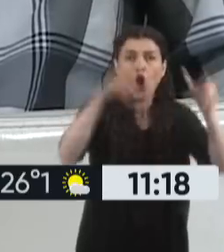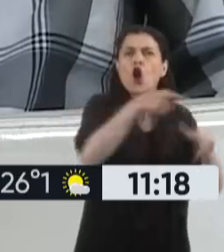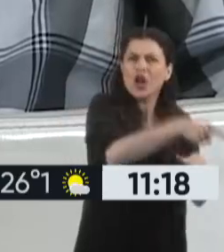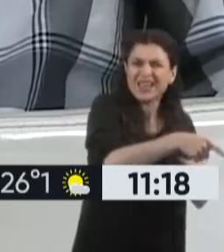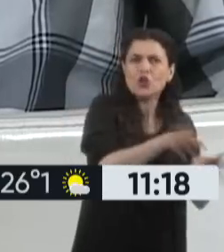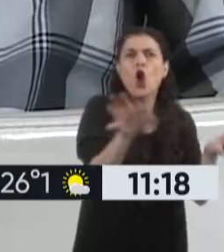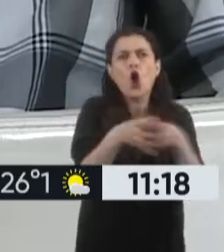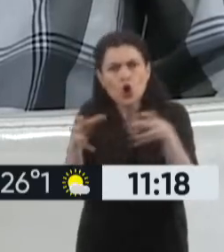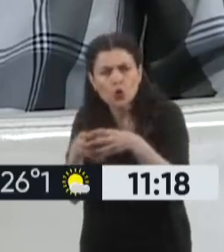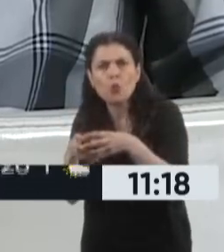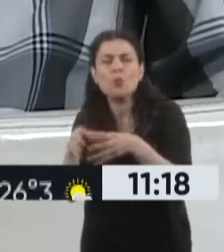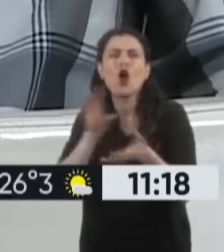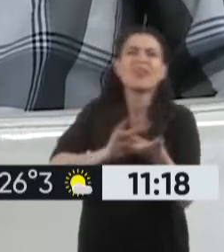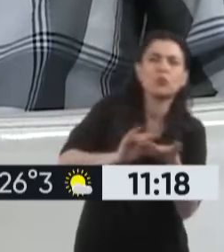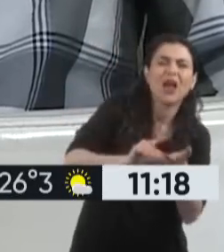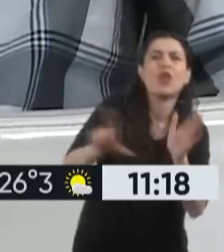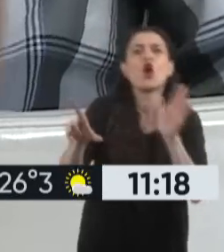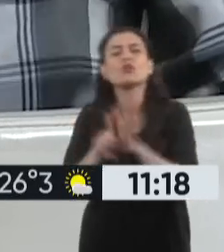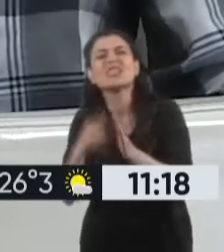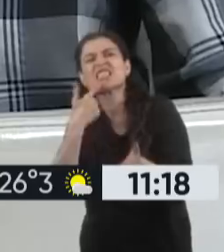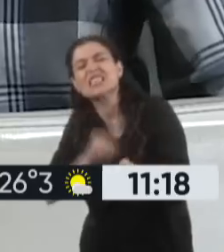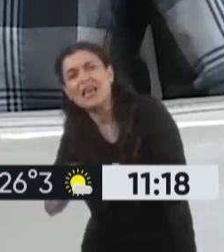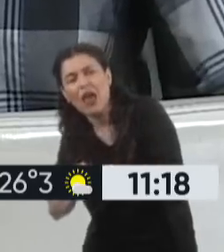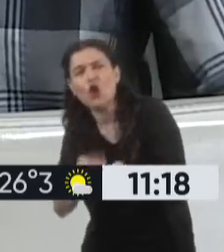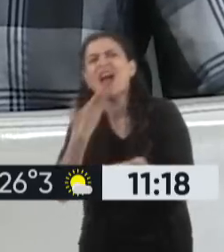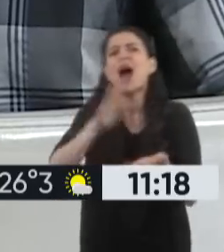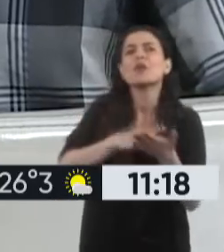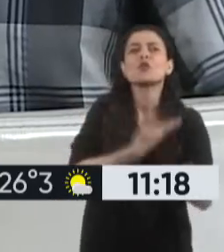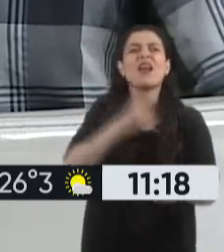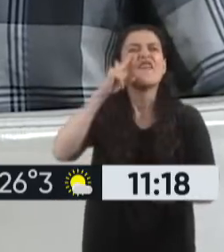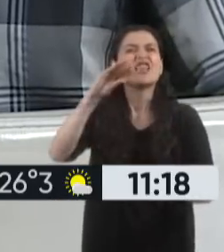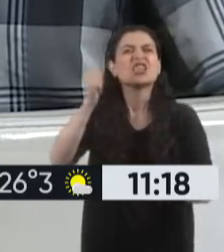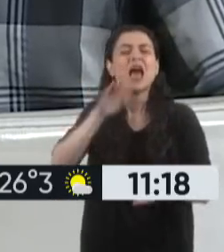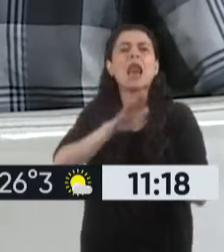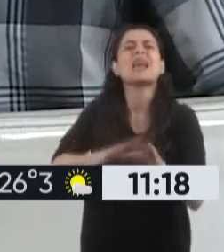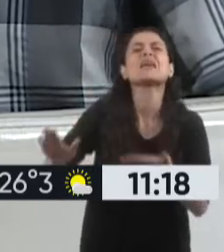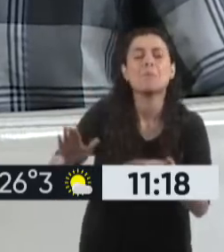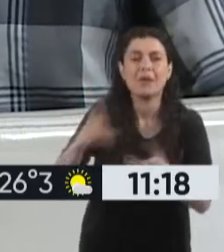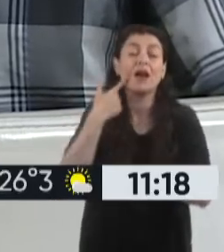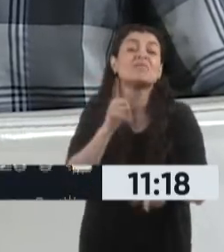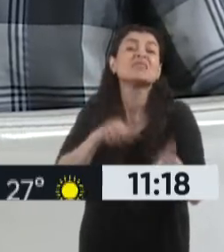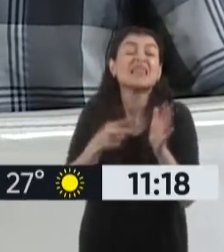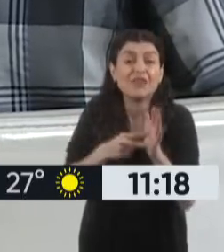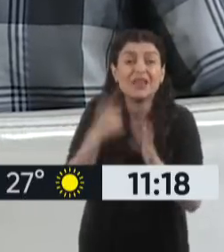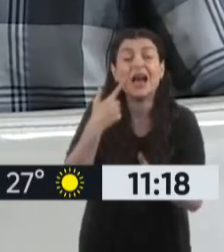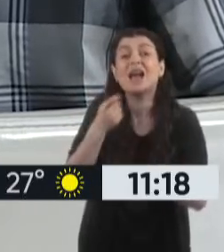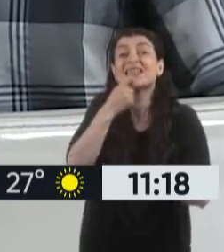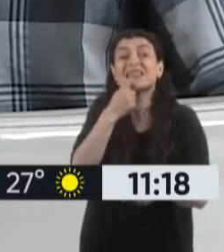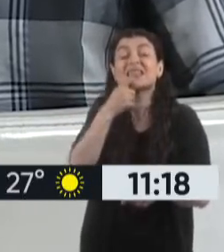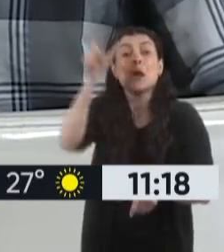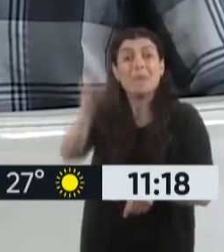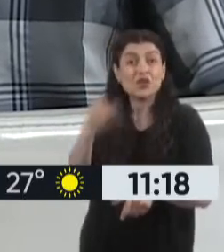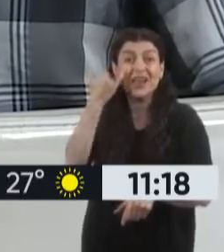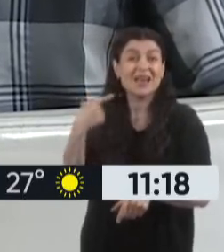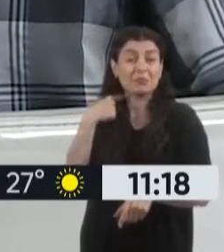bloques legislativos, el proyecto de ficha limpia, que es básicamente la iniciativa que impide candidaturas a personas,